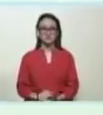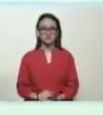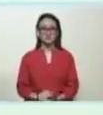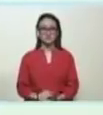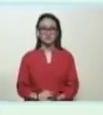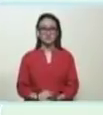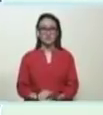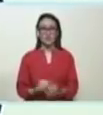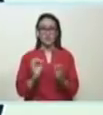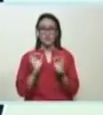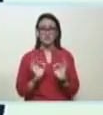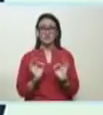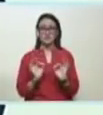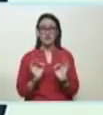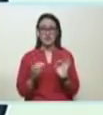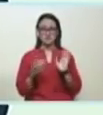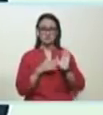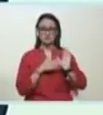oficial